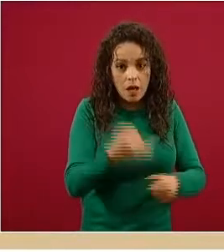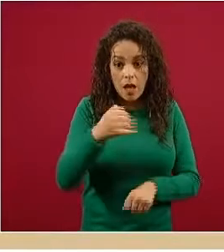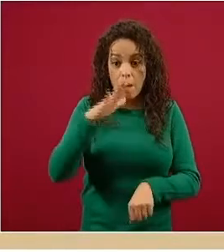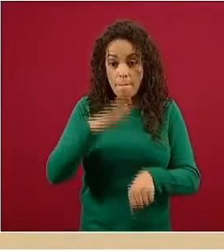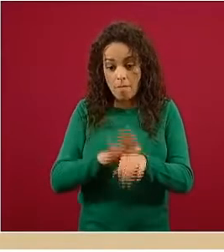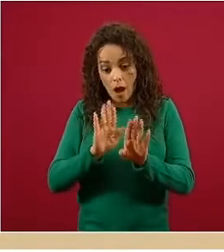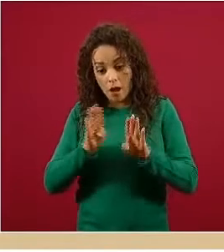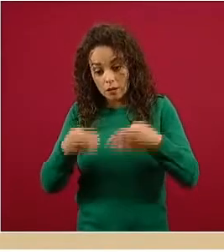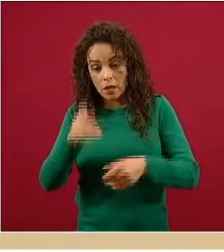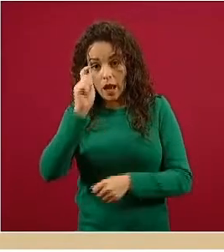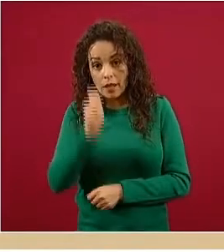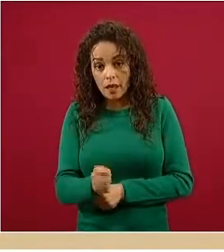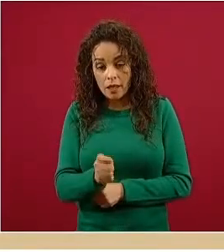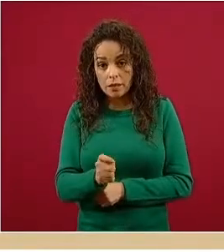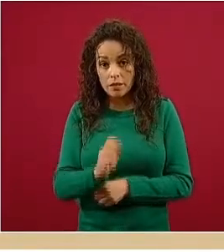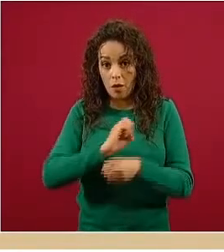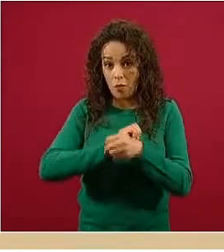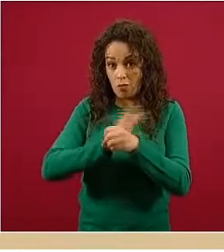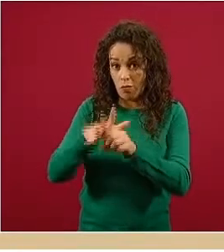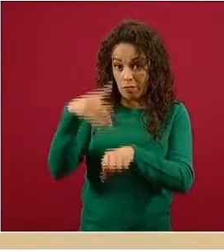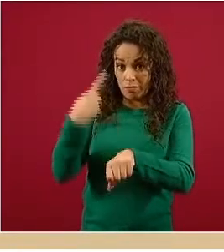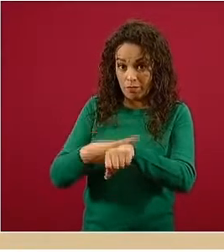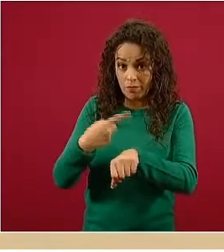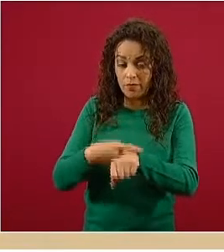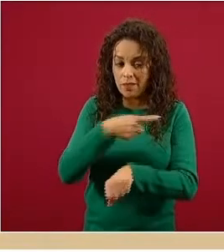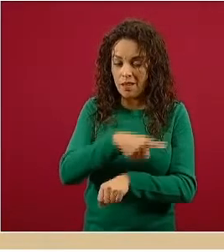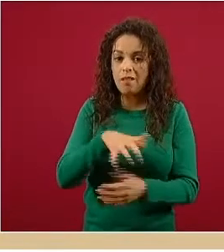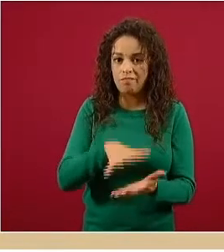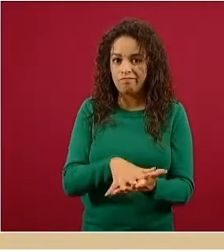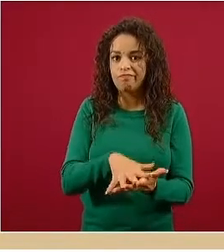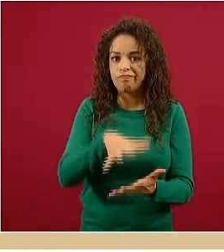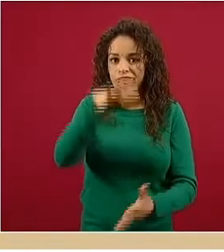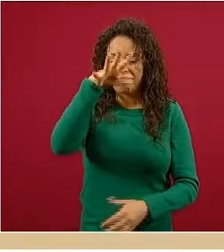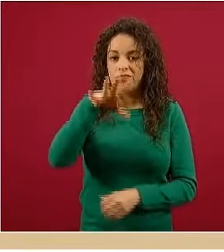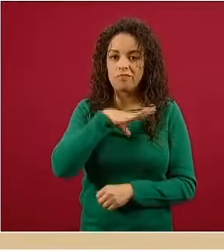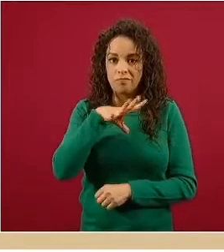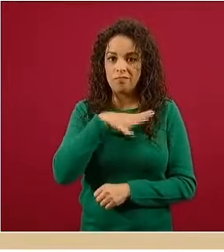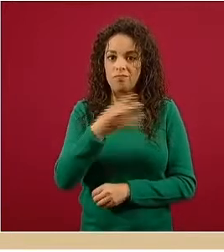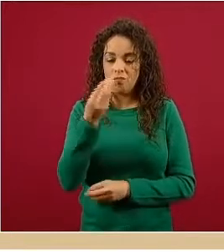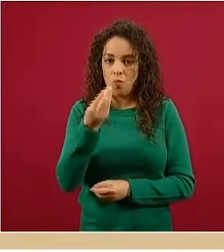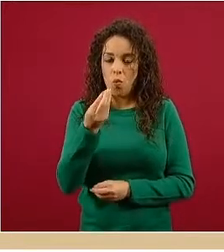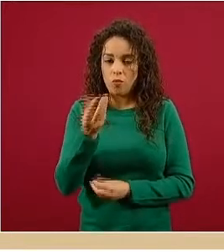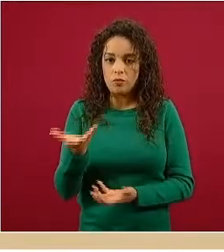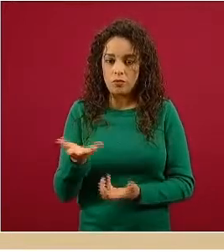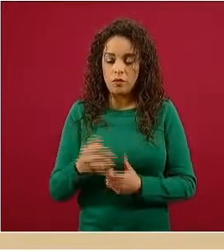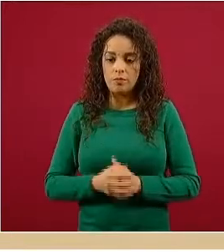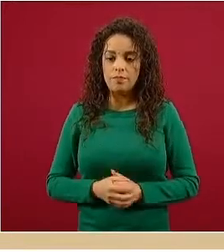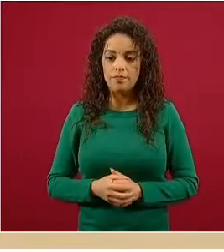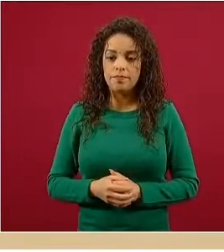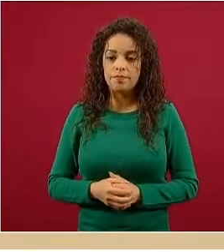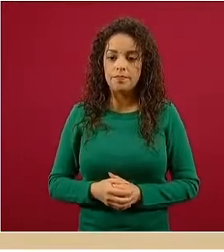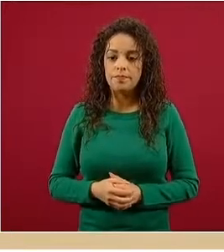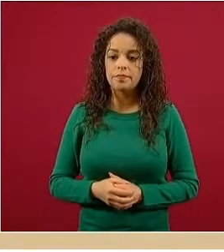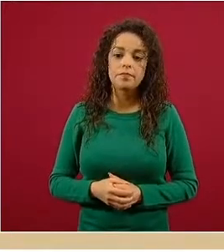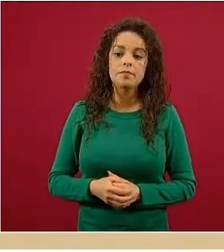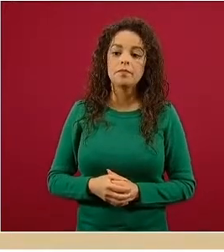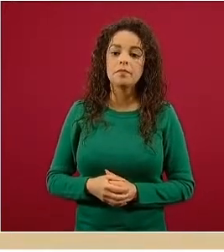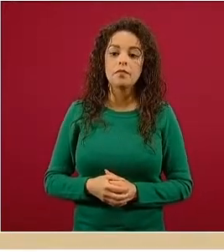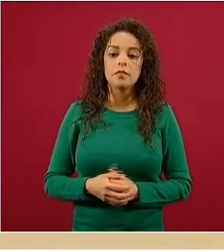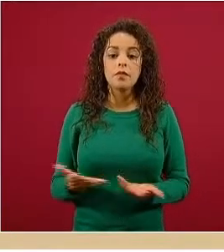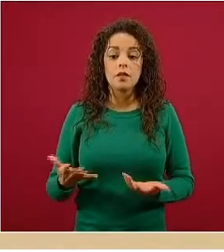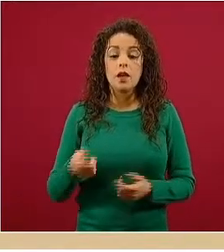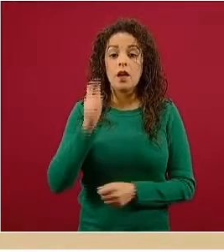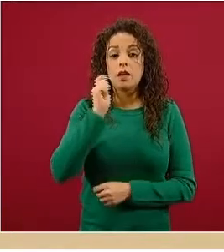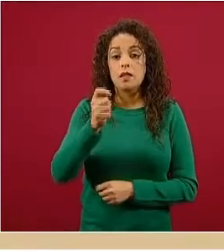buscar sustancias o inclusive abusar de ellas. Se les debe de informar en todo momento acerca de lo sucedido, acerca de